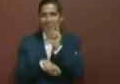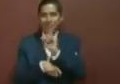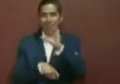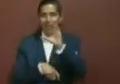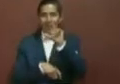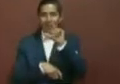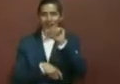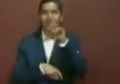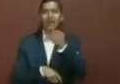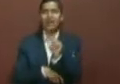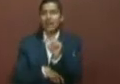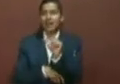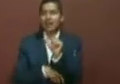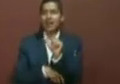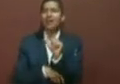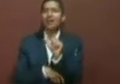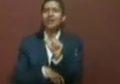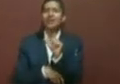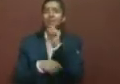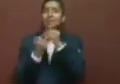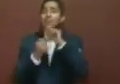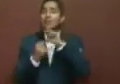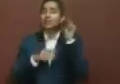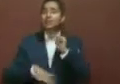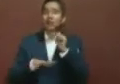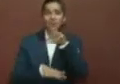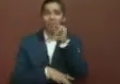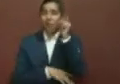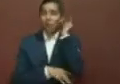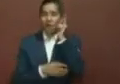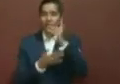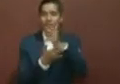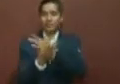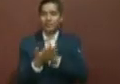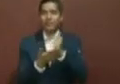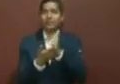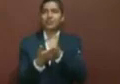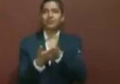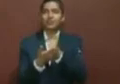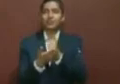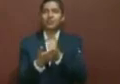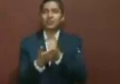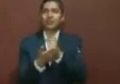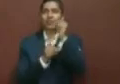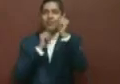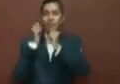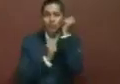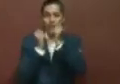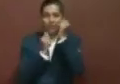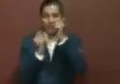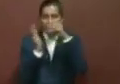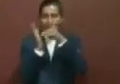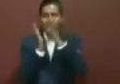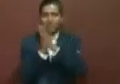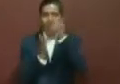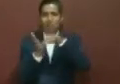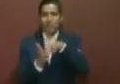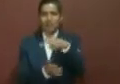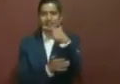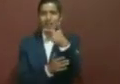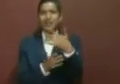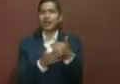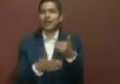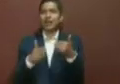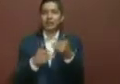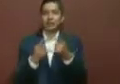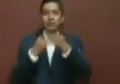Claudia preguntarle, bueno, pues Michoacán no ha logrado recuperar las cifras turísticas registradas en el año 2007, que fueron